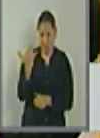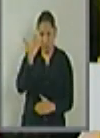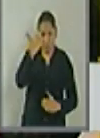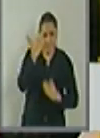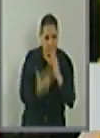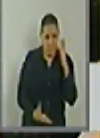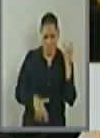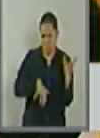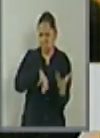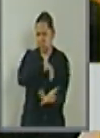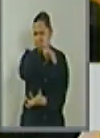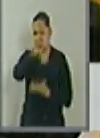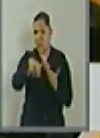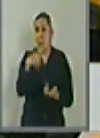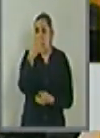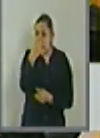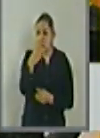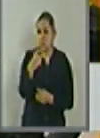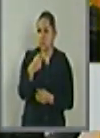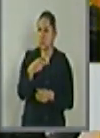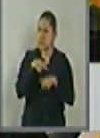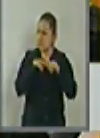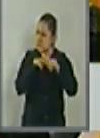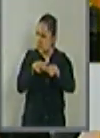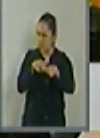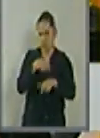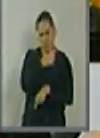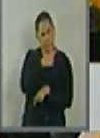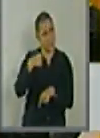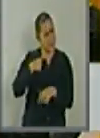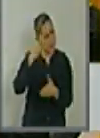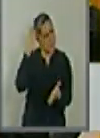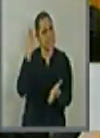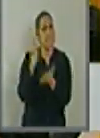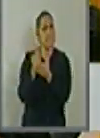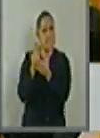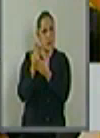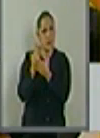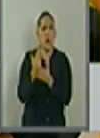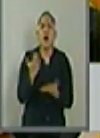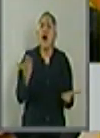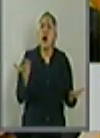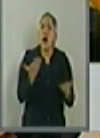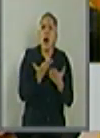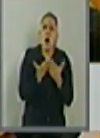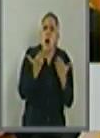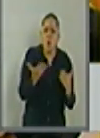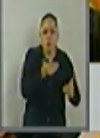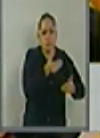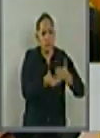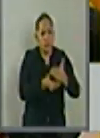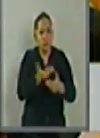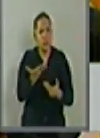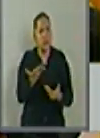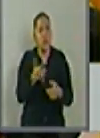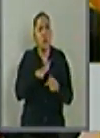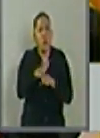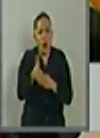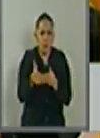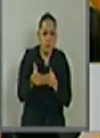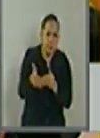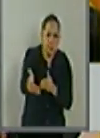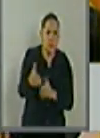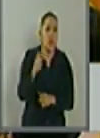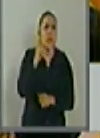no continúen, que se terminen. ¿Qué es lo que sigue? Desde luego, después de todo esto, cada partido, sin